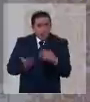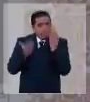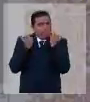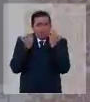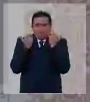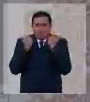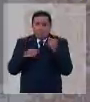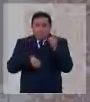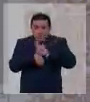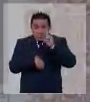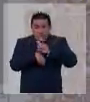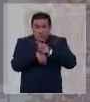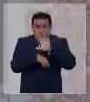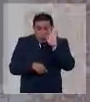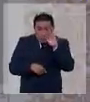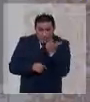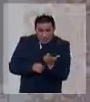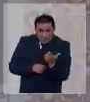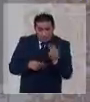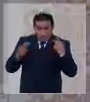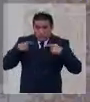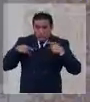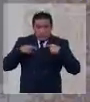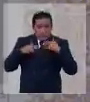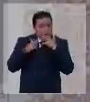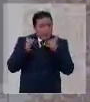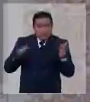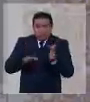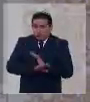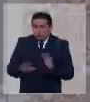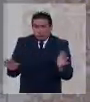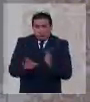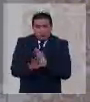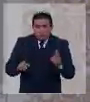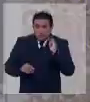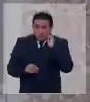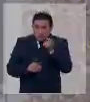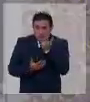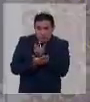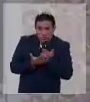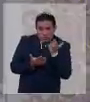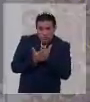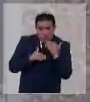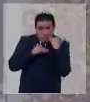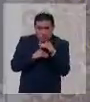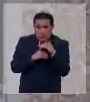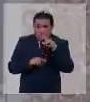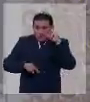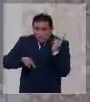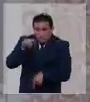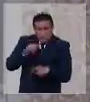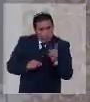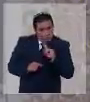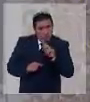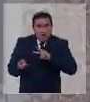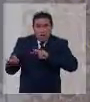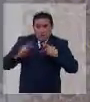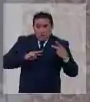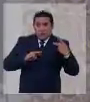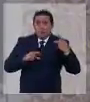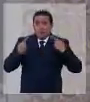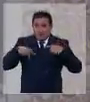diarios. Lo que yo propongo no es eliminar el salario mínimo, propongo incrementar el ingreso básico de una persona